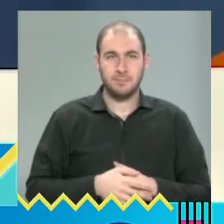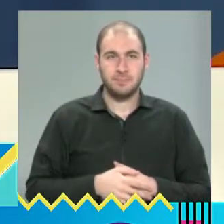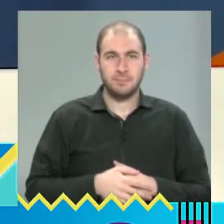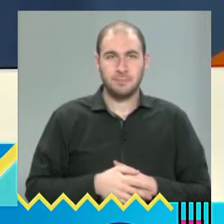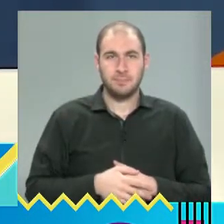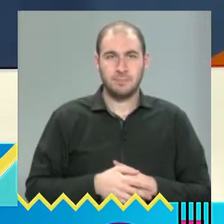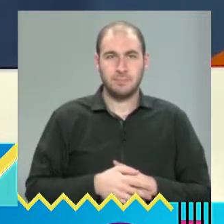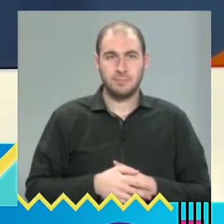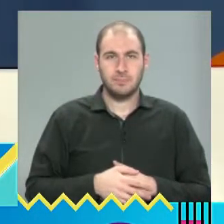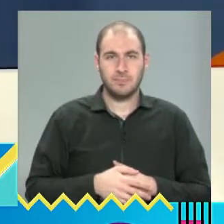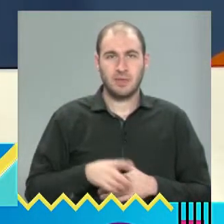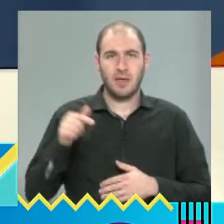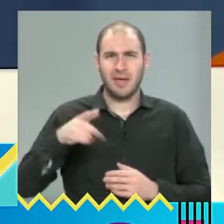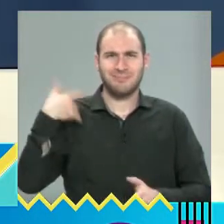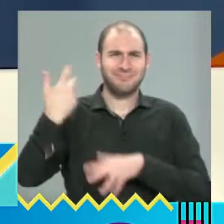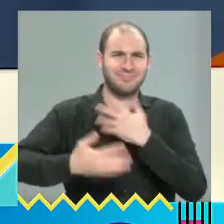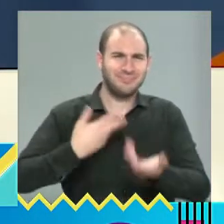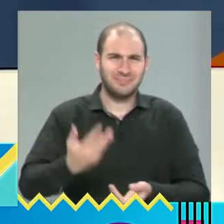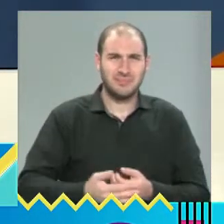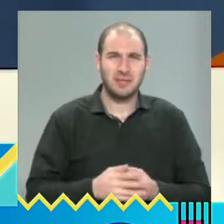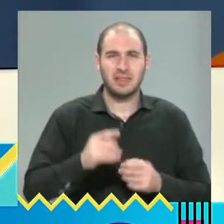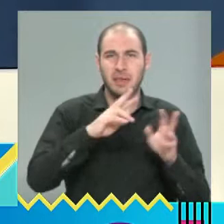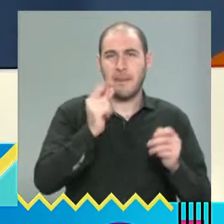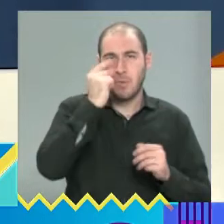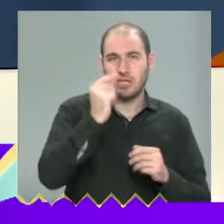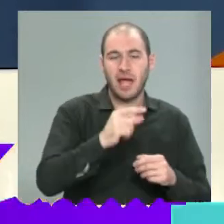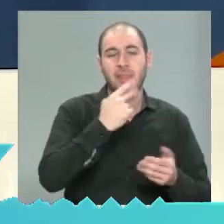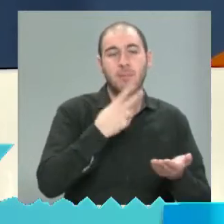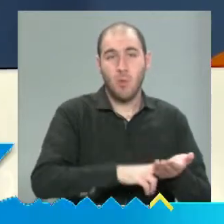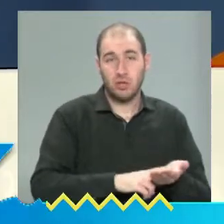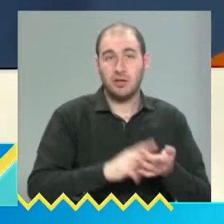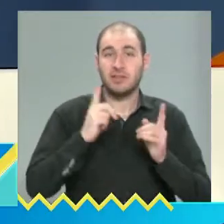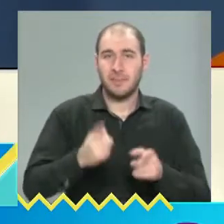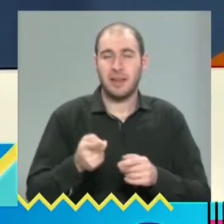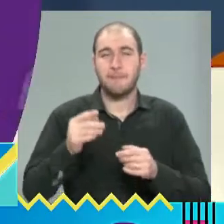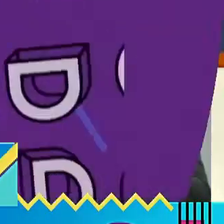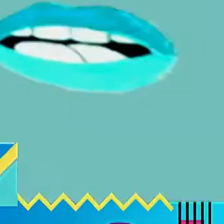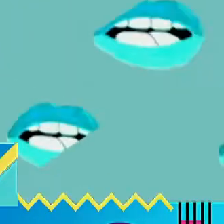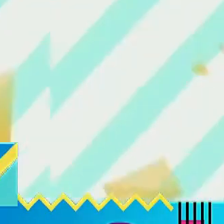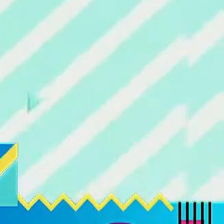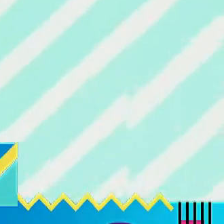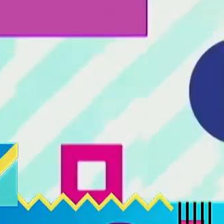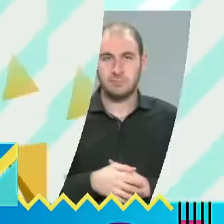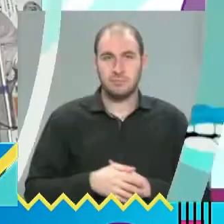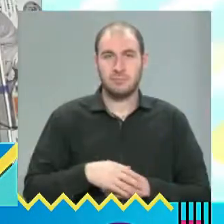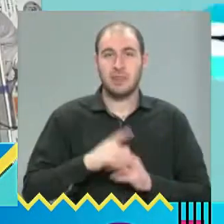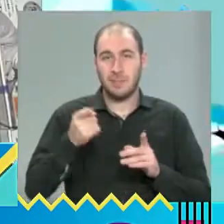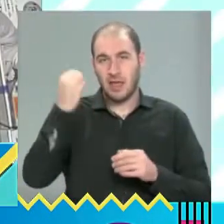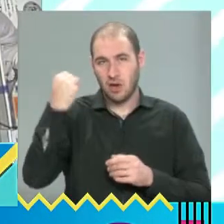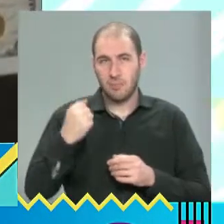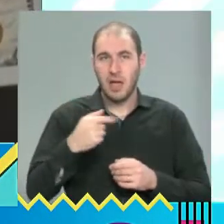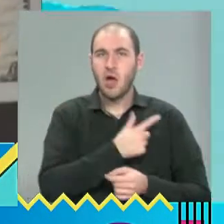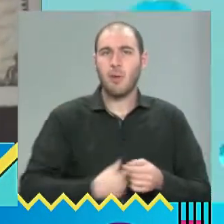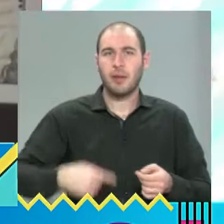donde el descalabro venía tanto por el lado de la política fiscal como la política monetaria. El gobierno de Macri